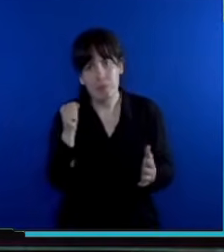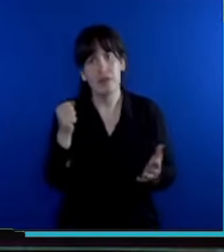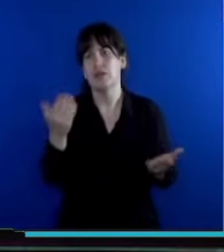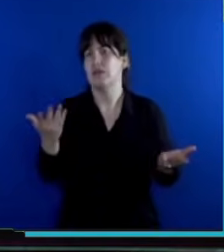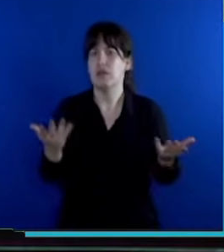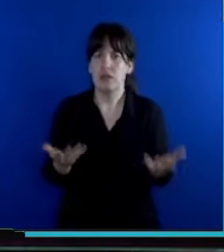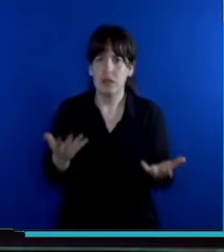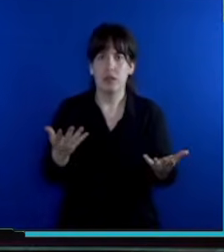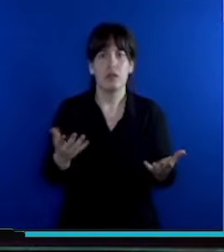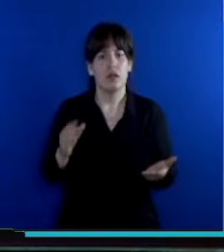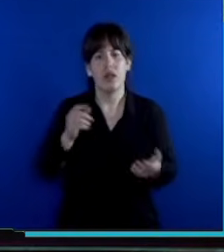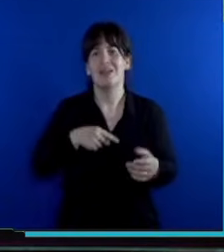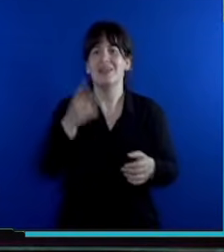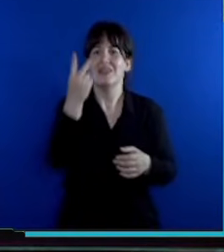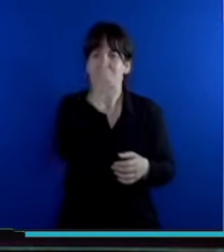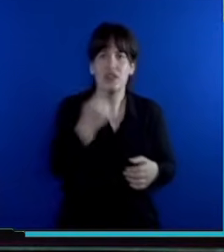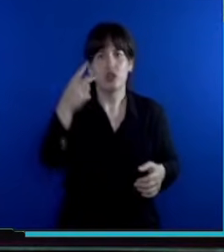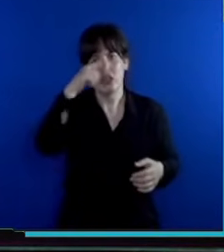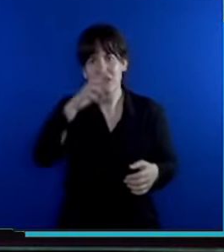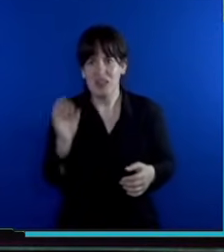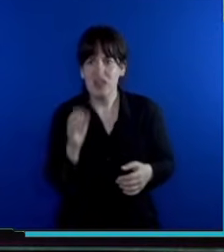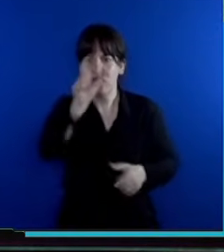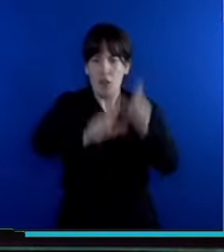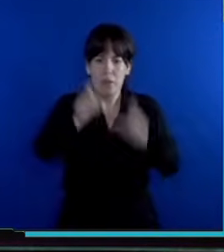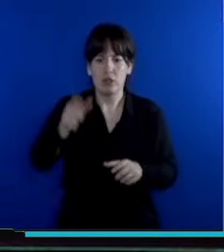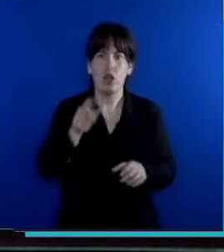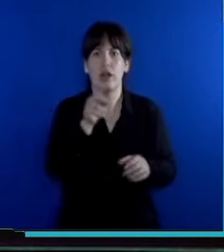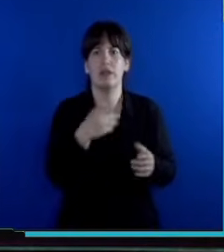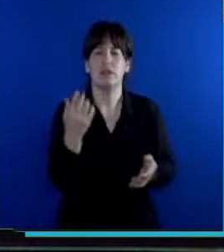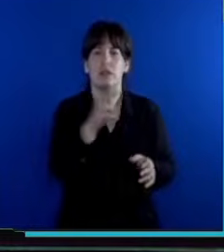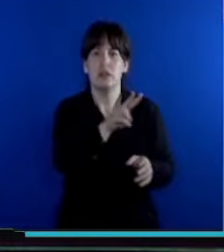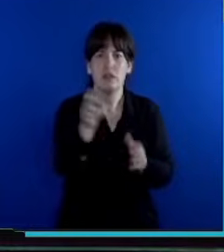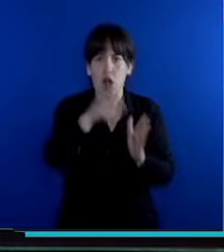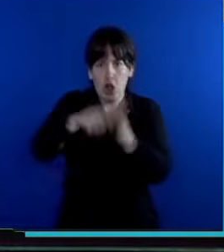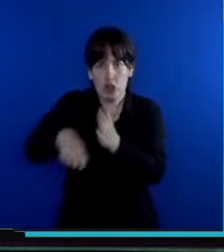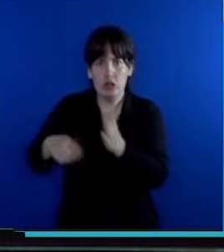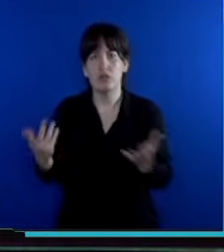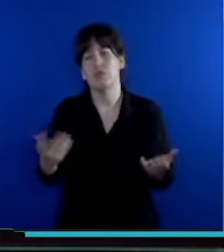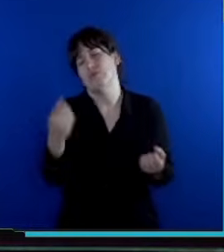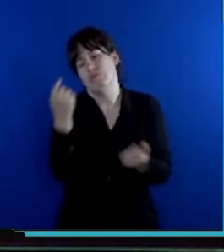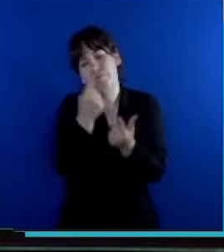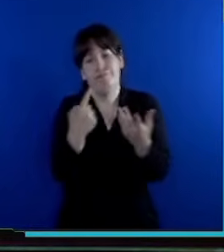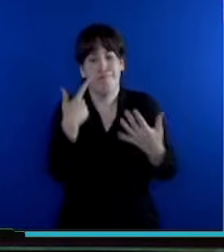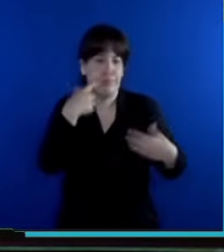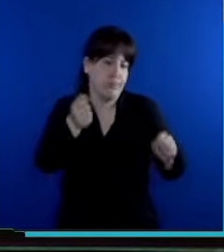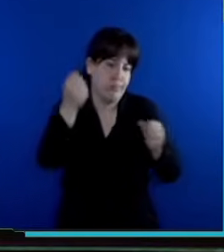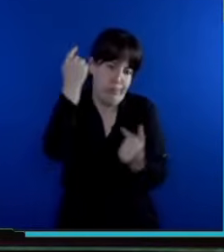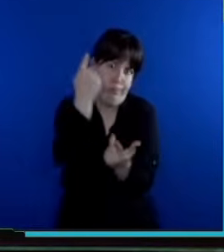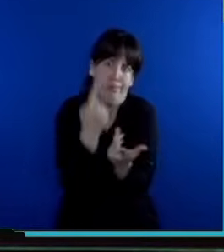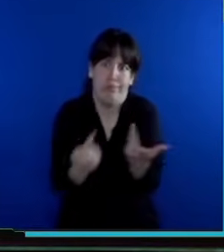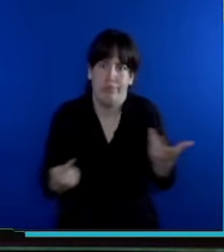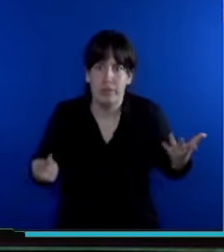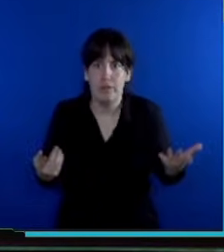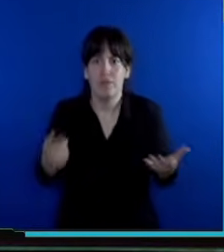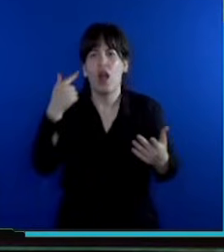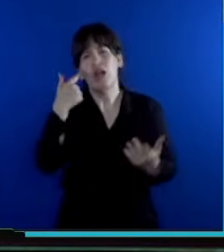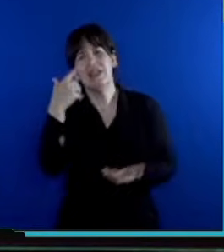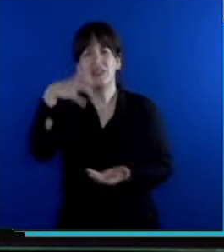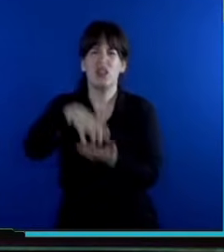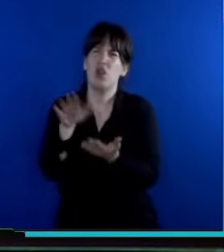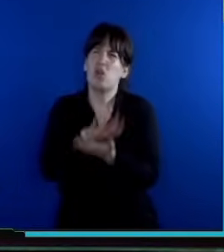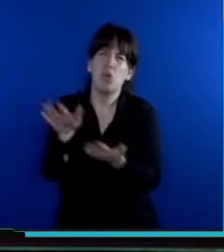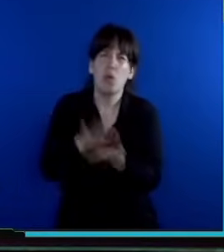a 670 personas y, por supuesto, en el presupuesto encontramos un montón de cosas más. Ahora hay un instituto nuevo